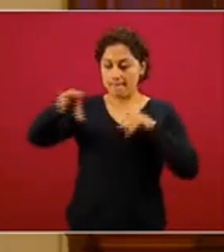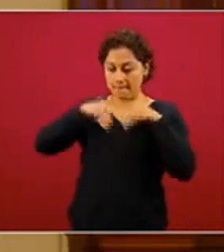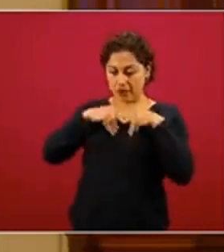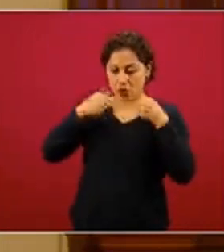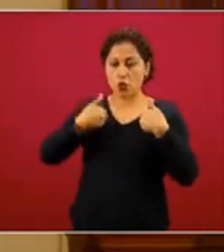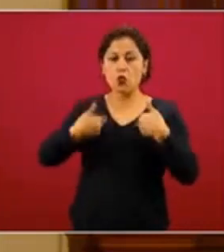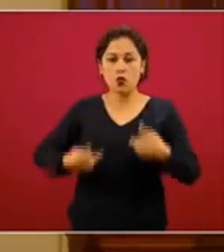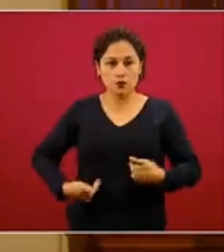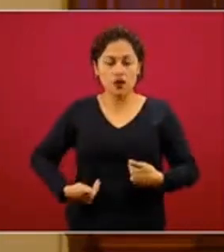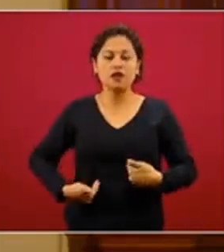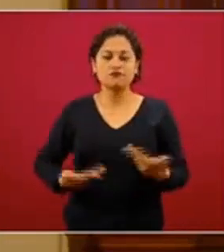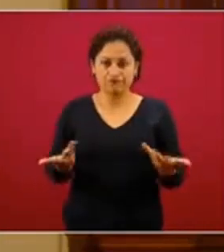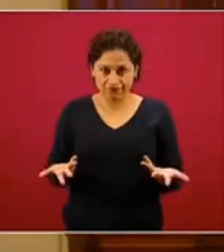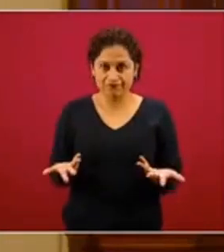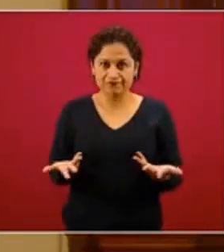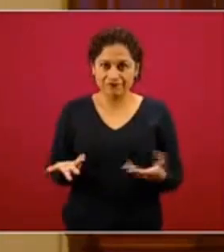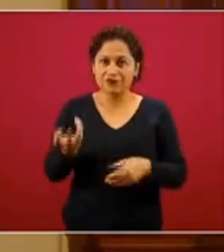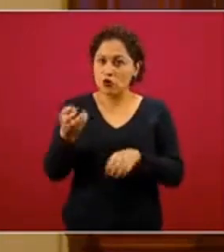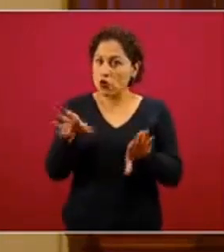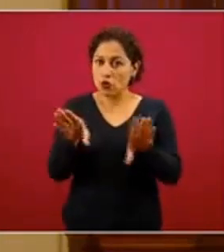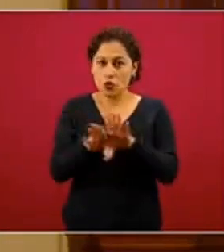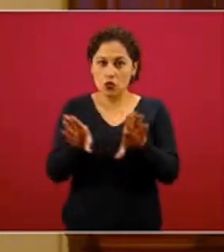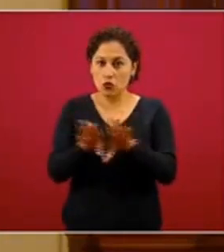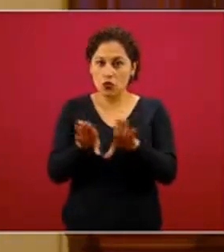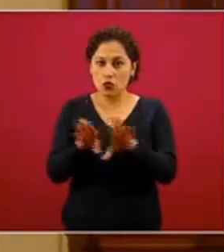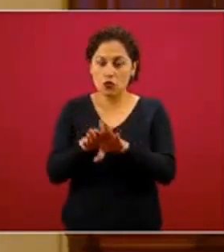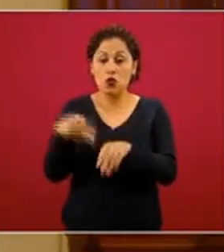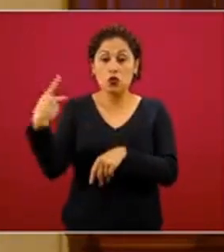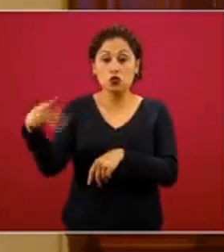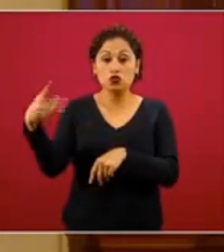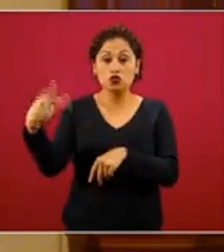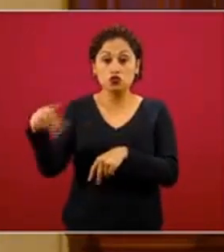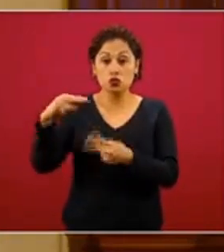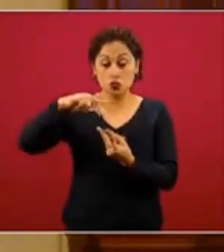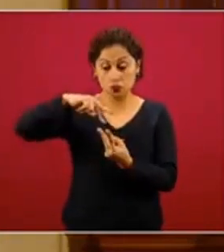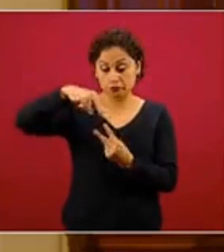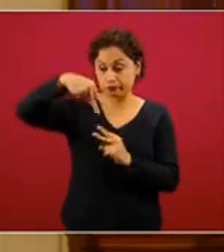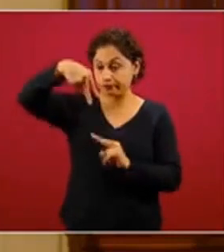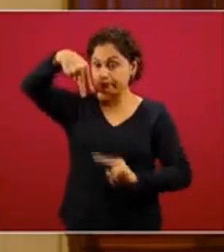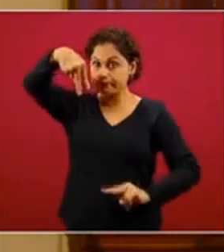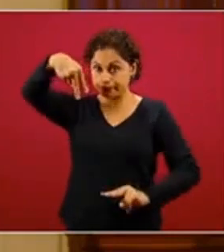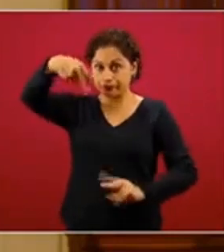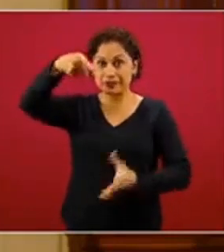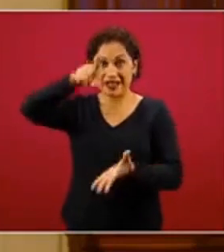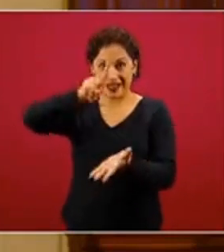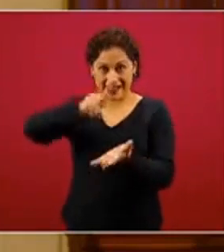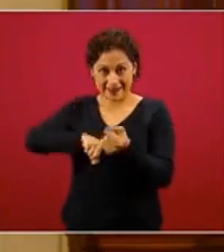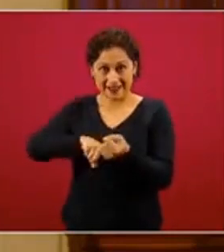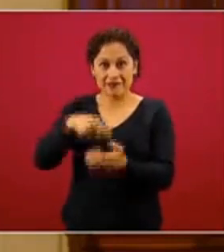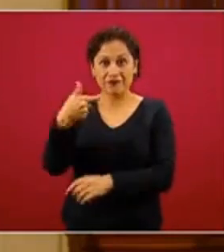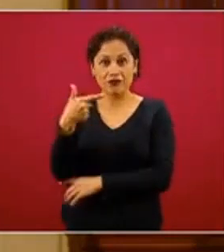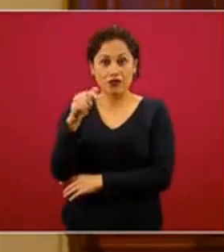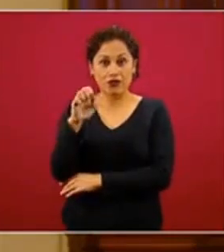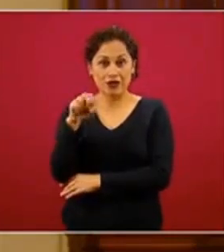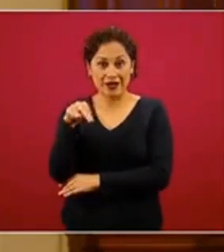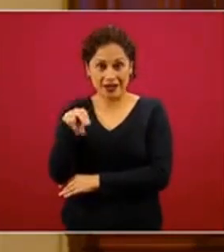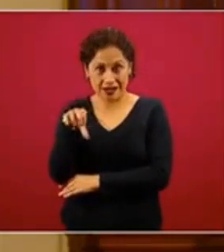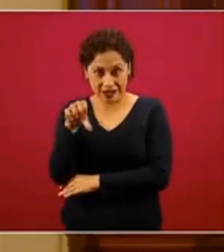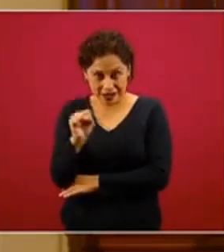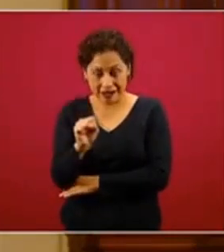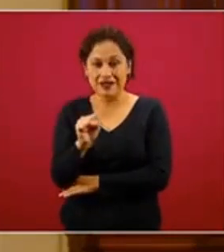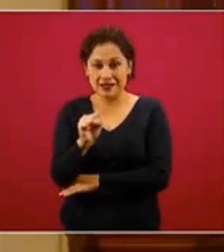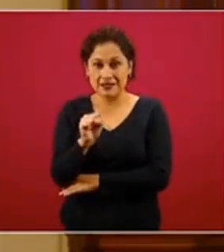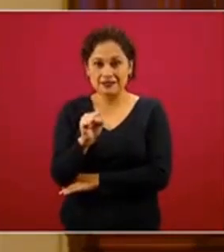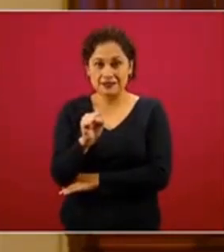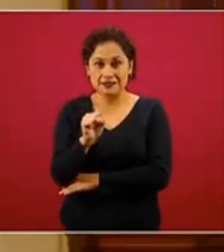Y esto es a través de una expresión de su genoma, de todos sus genes, que conducen a que ahora está frente al